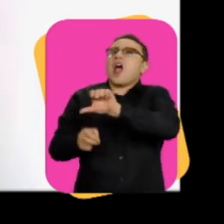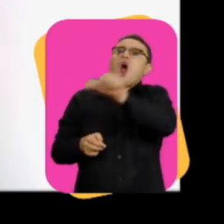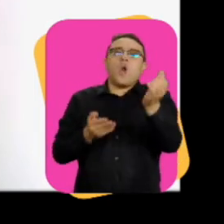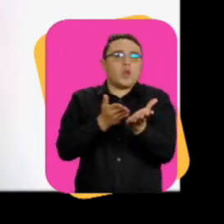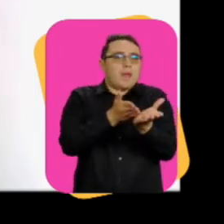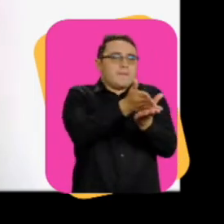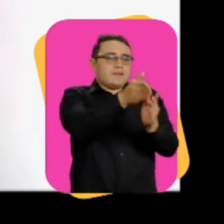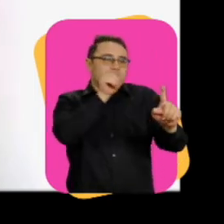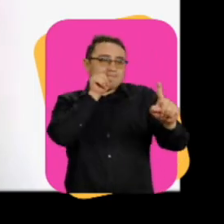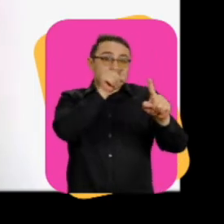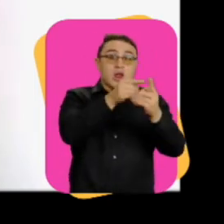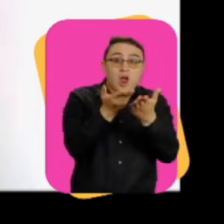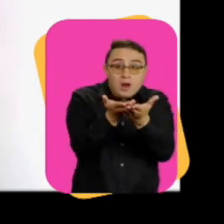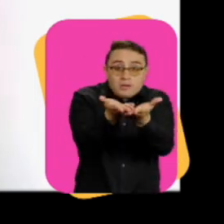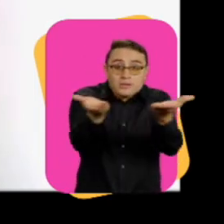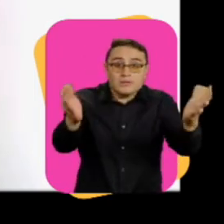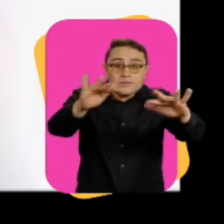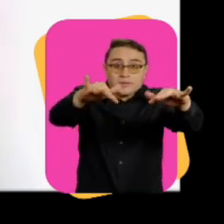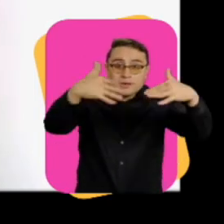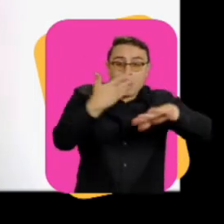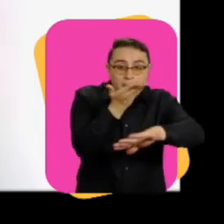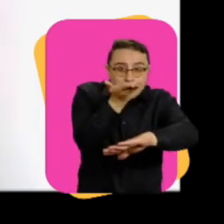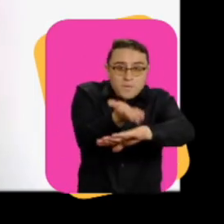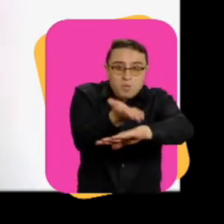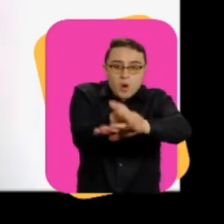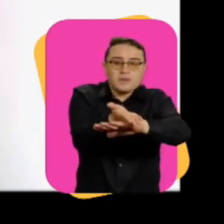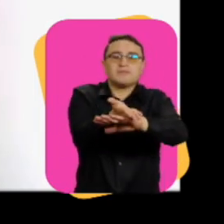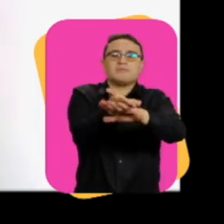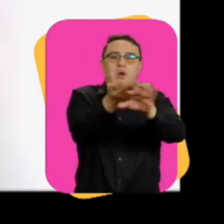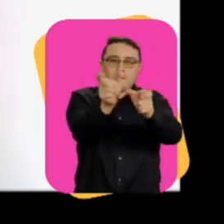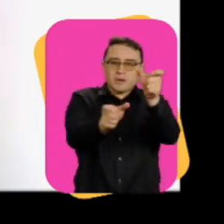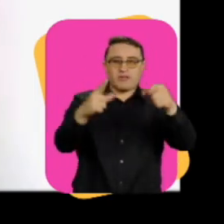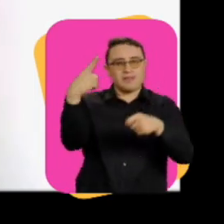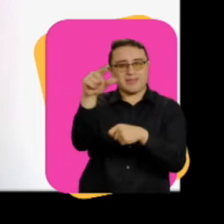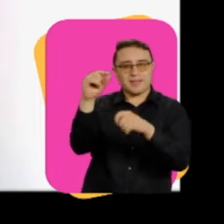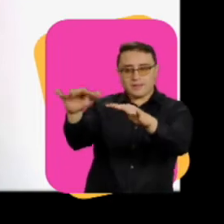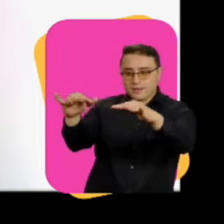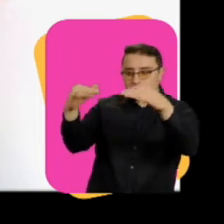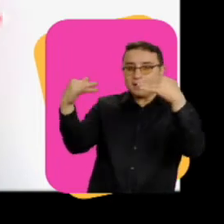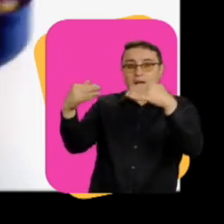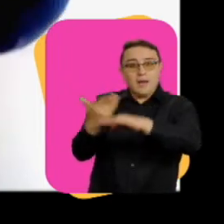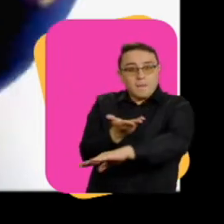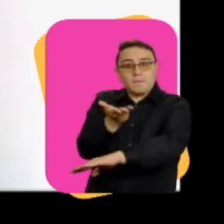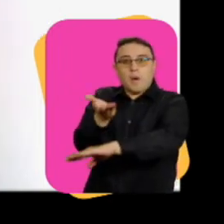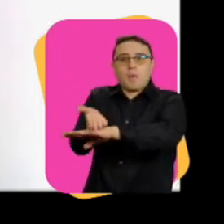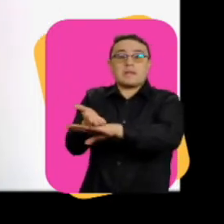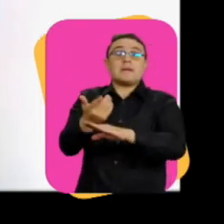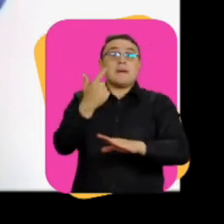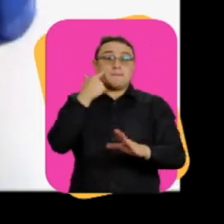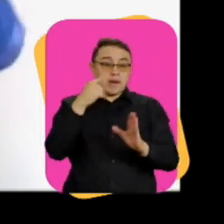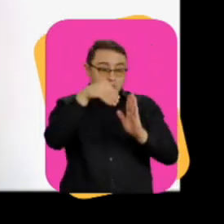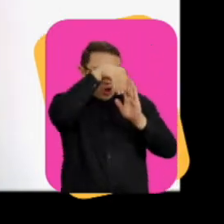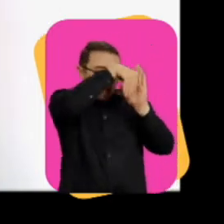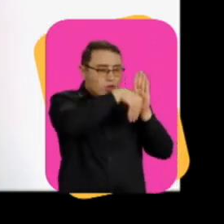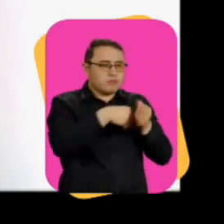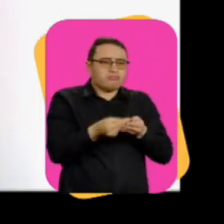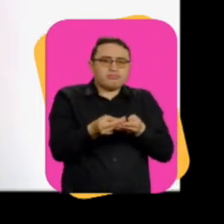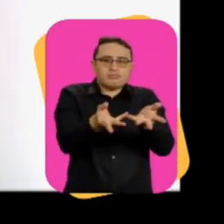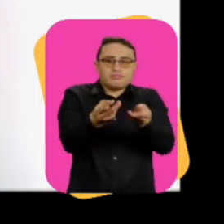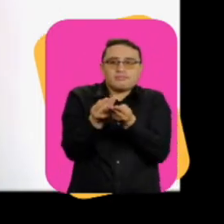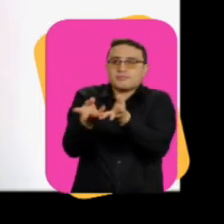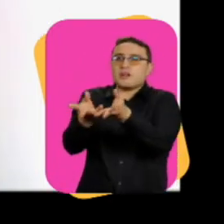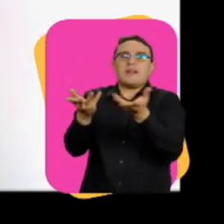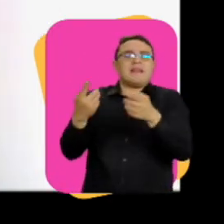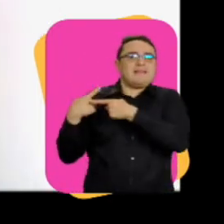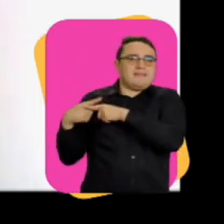lo que le estamos proponiendo al televidente y al consumidor digital es darse cuenta que el contenido tiene vidas diferentes en diferentes